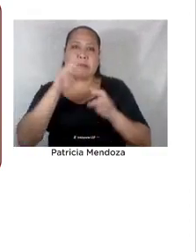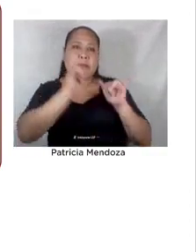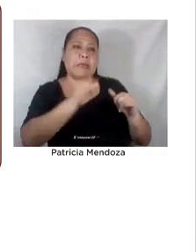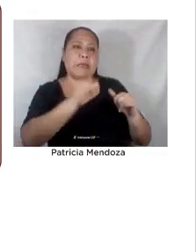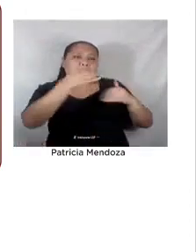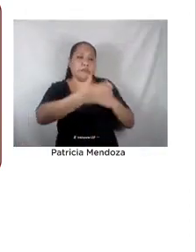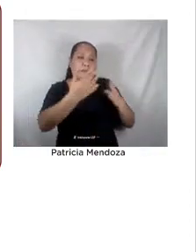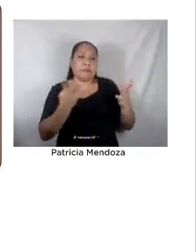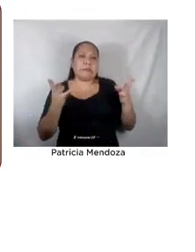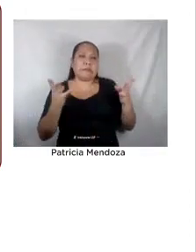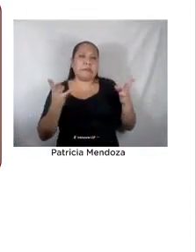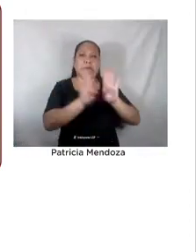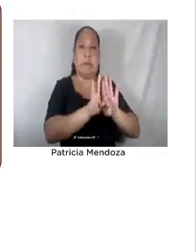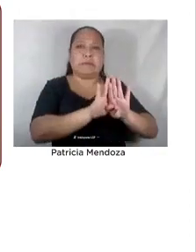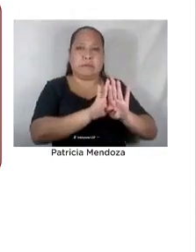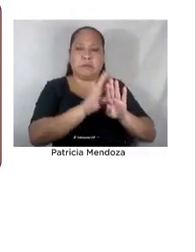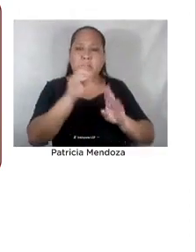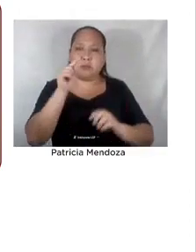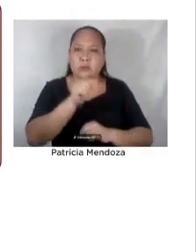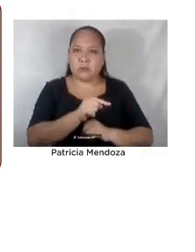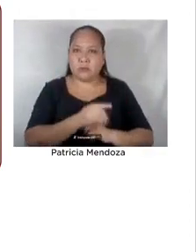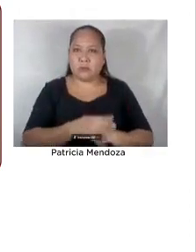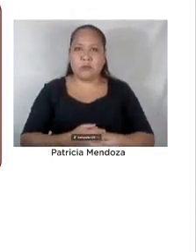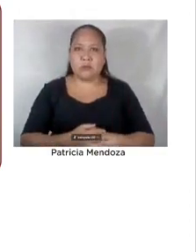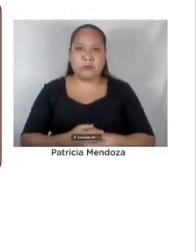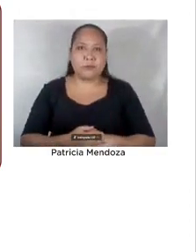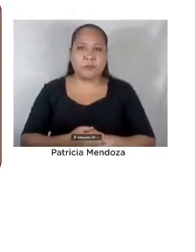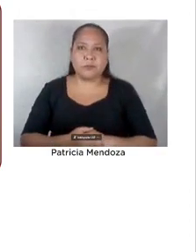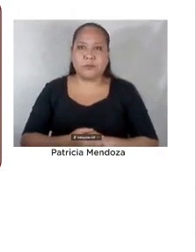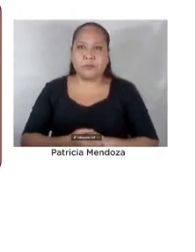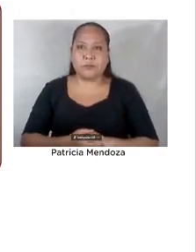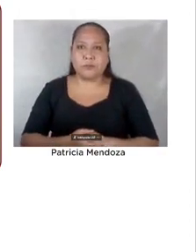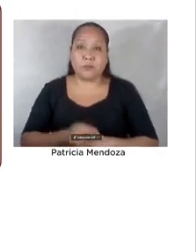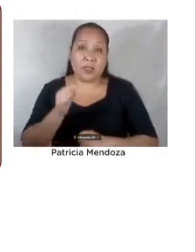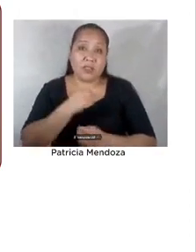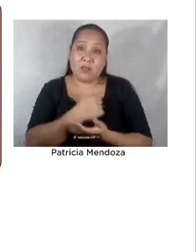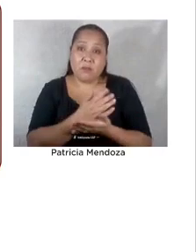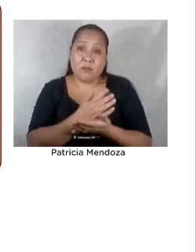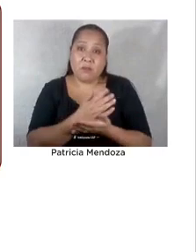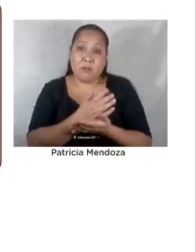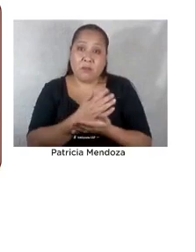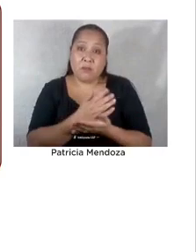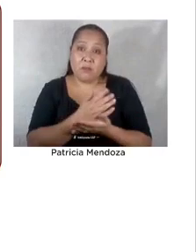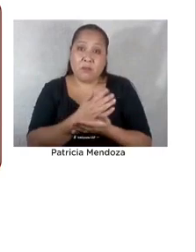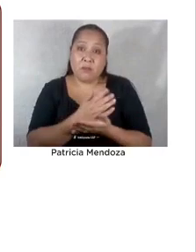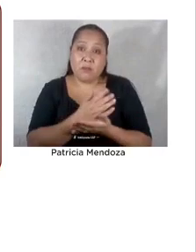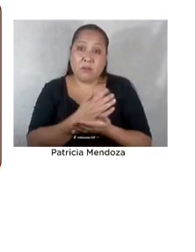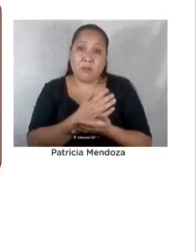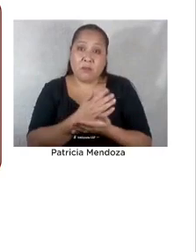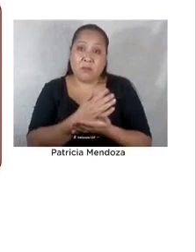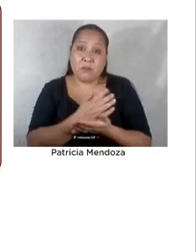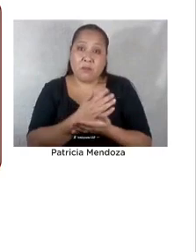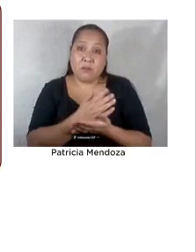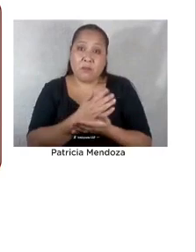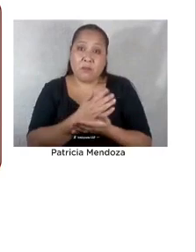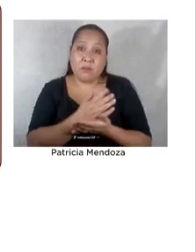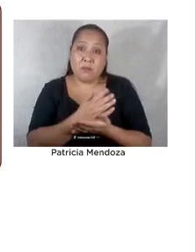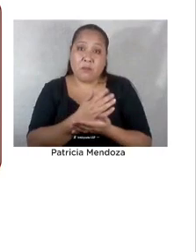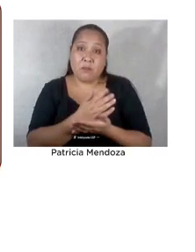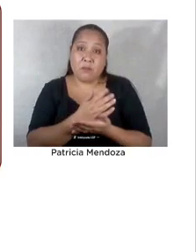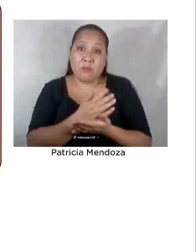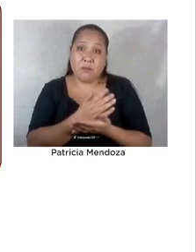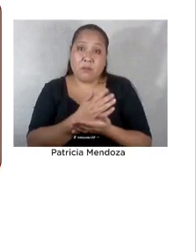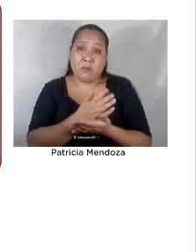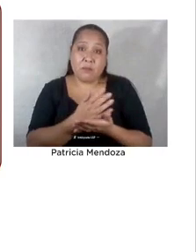pero ya lo dijo también el doctor Guajoco, es parte de la salud. O sea, finalmente la salud mental, el